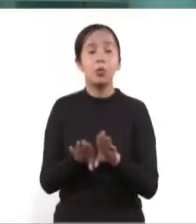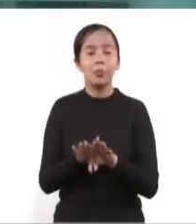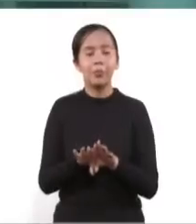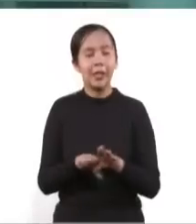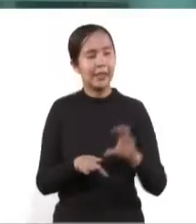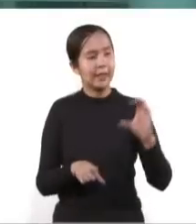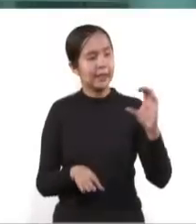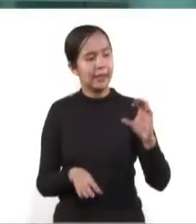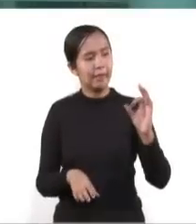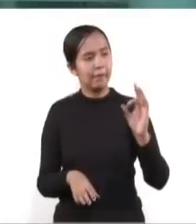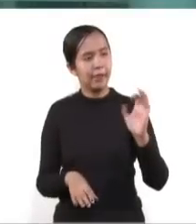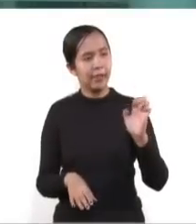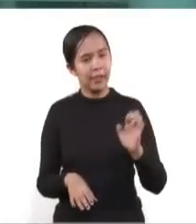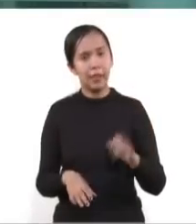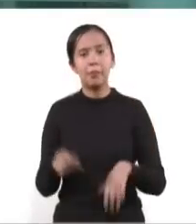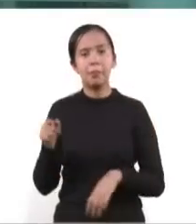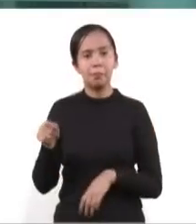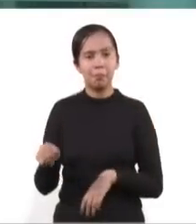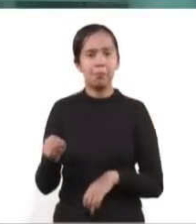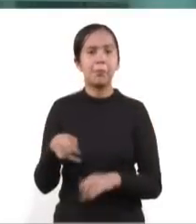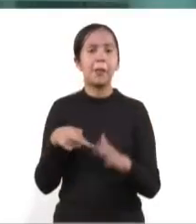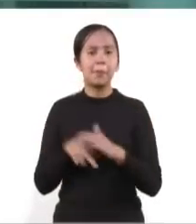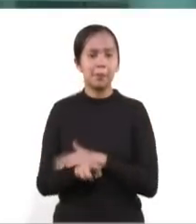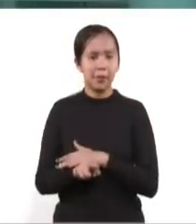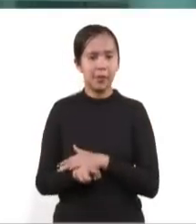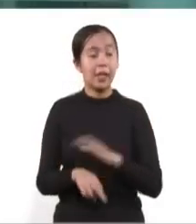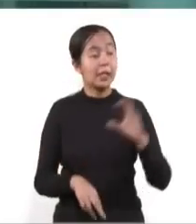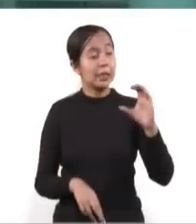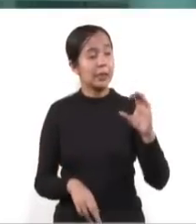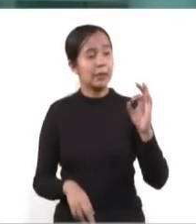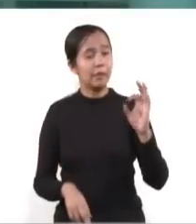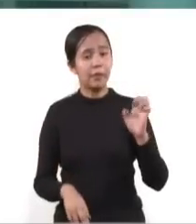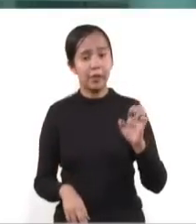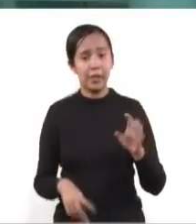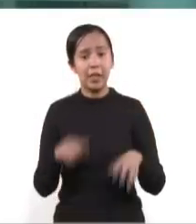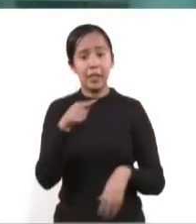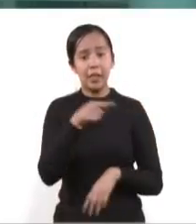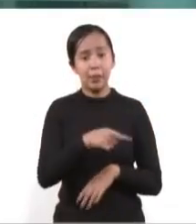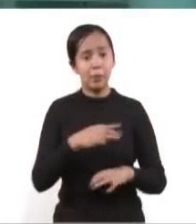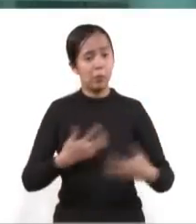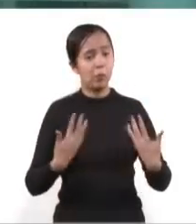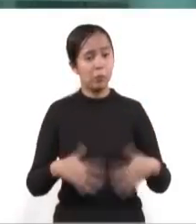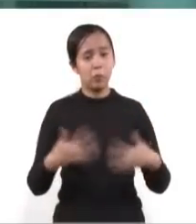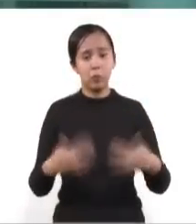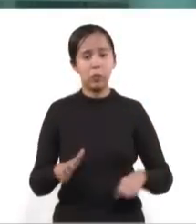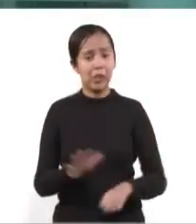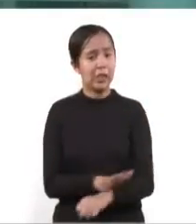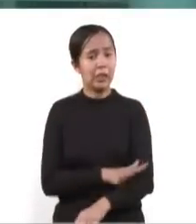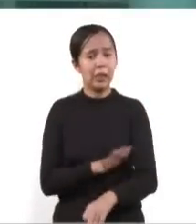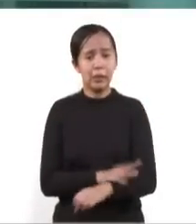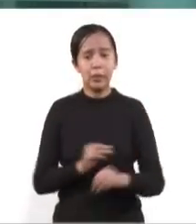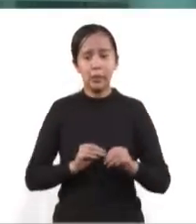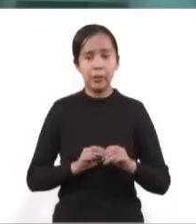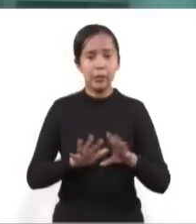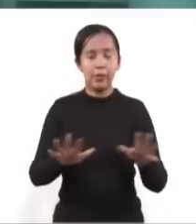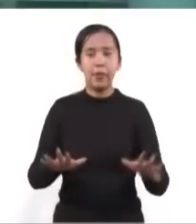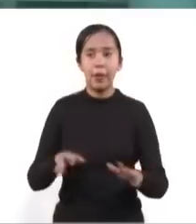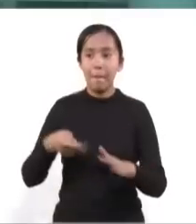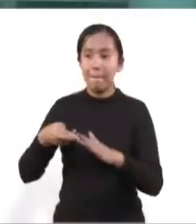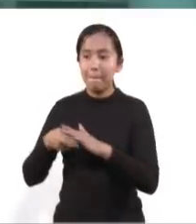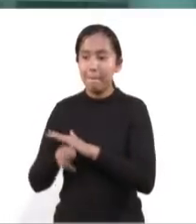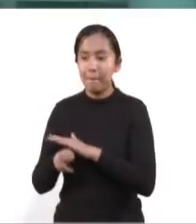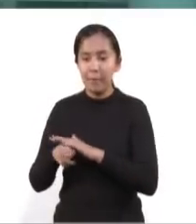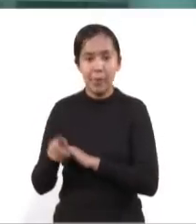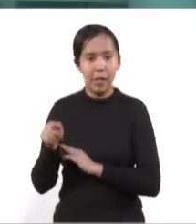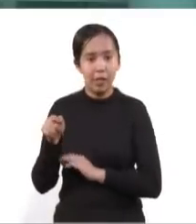CFE es una de las mejores empresas del mundo en materia de electricidad. Y el metro es,